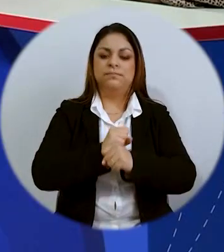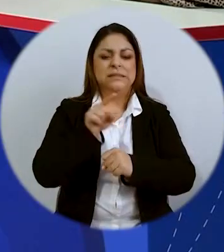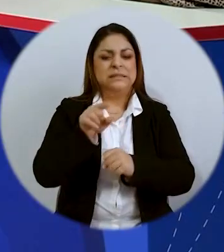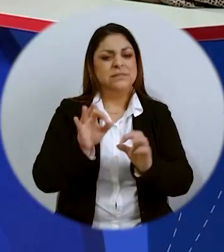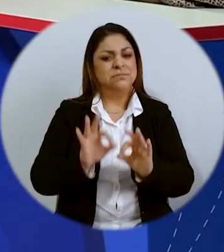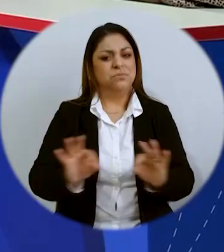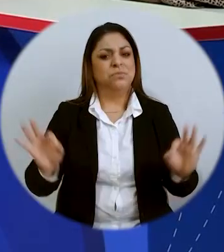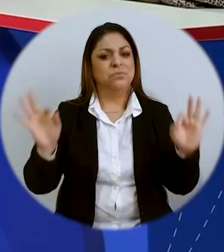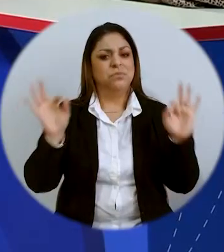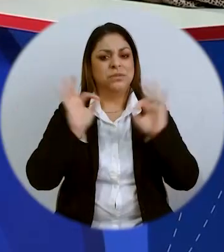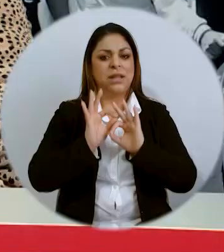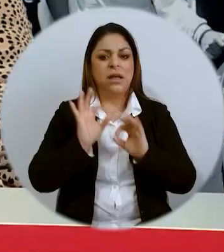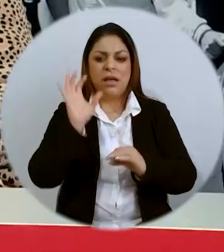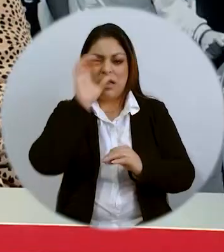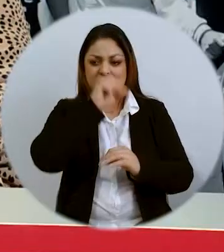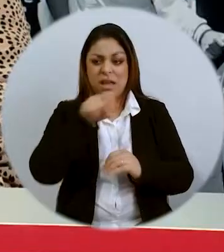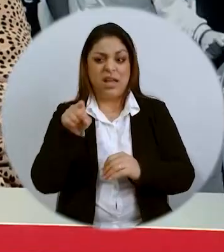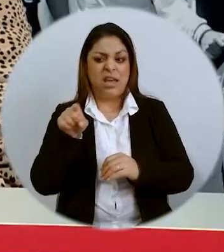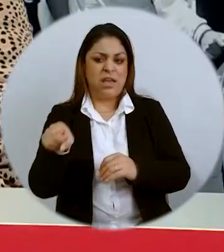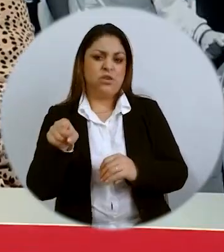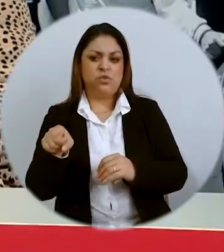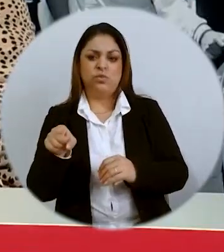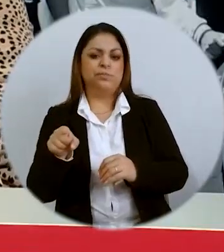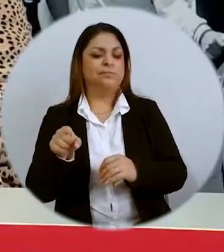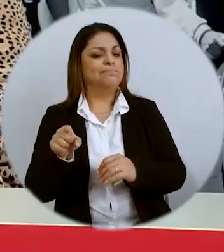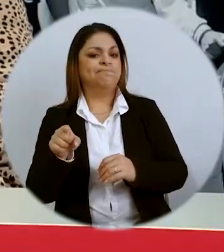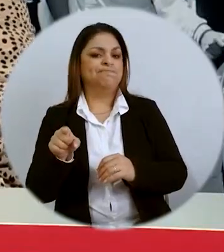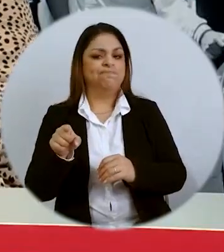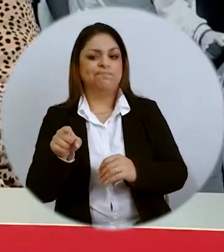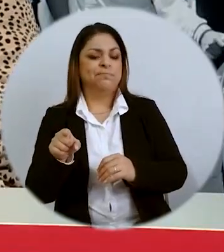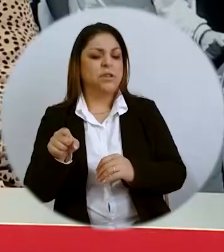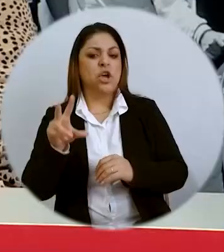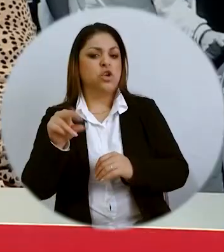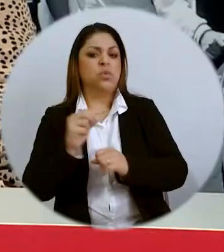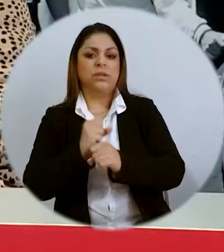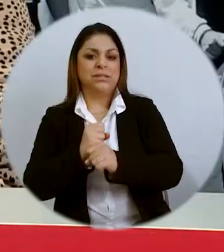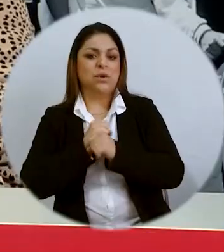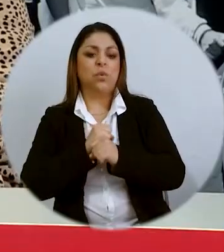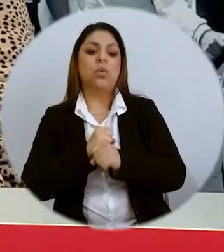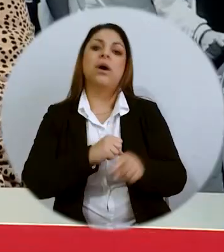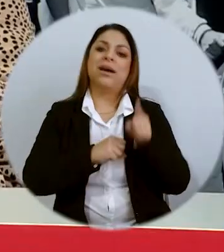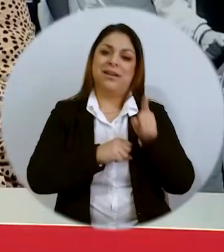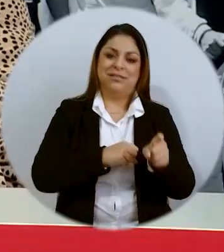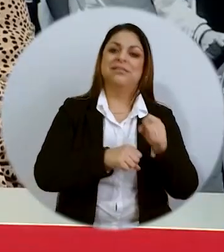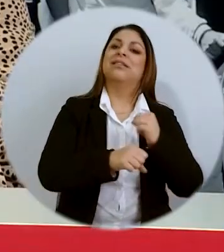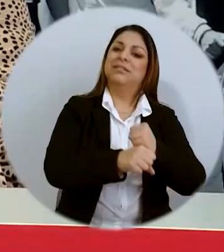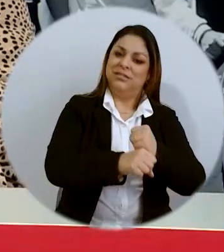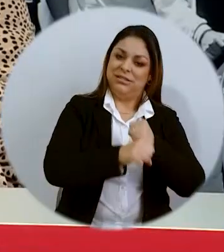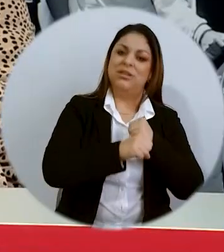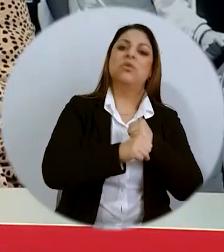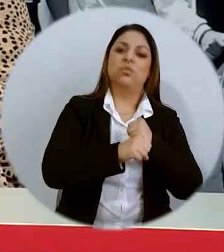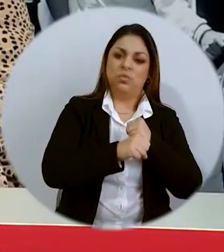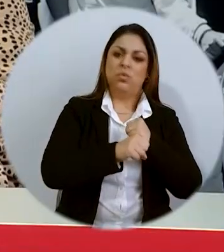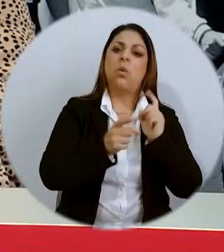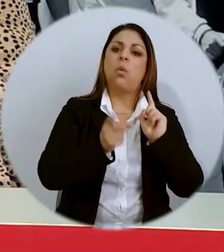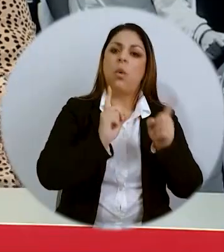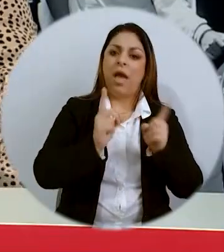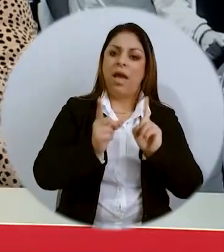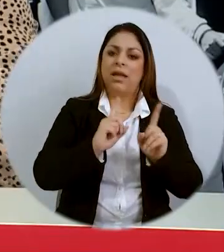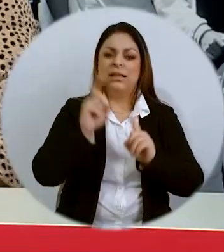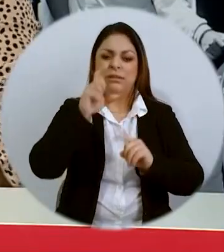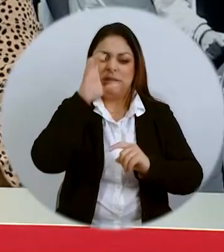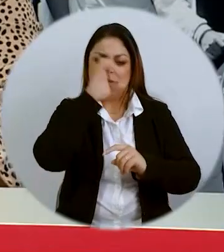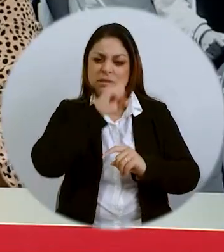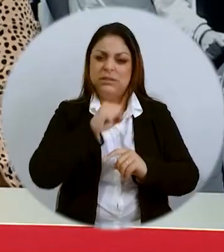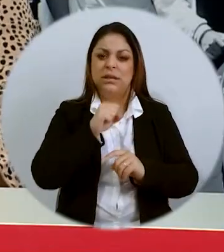vital, ¿verdad? Poder identificar cuáles son los comportamientos seguros en el ciberespacio, cuáles son los comportamientos que nos